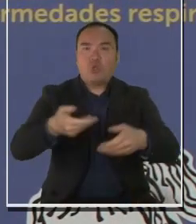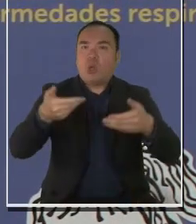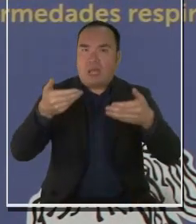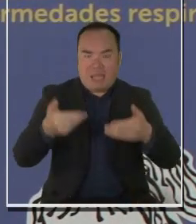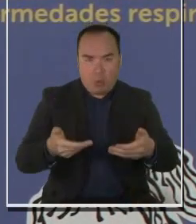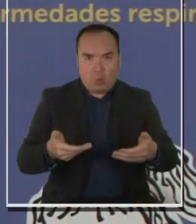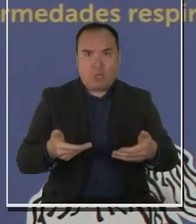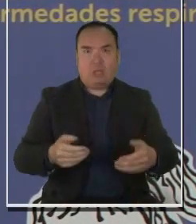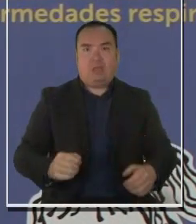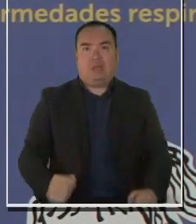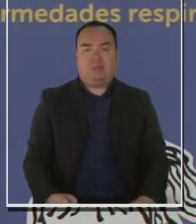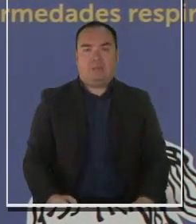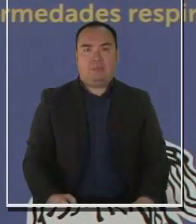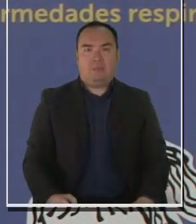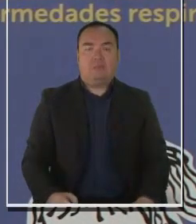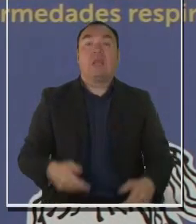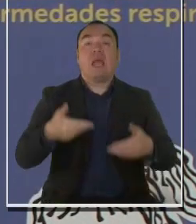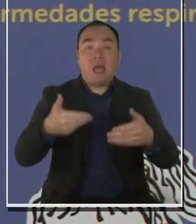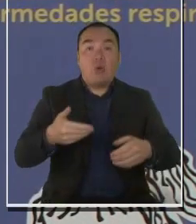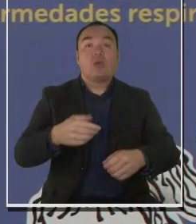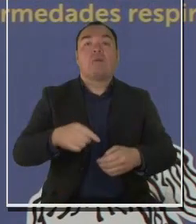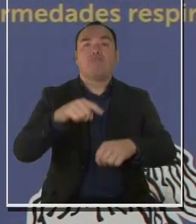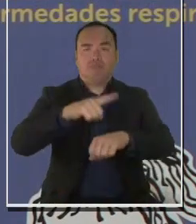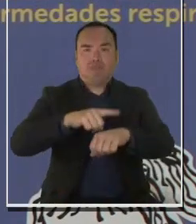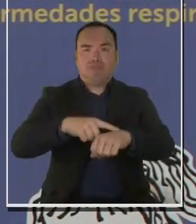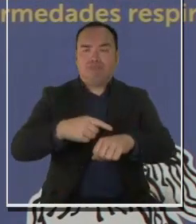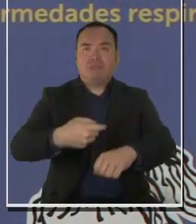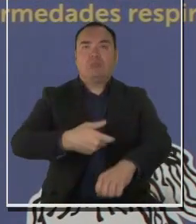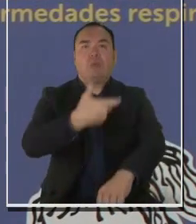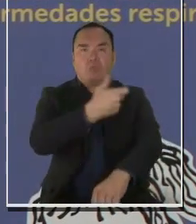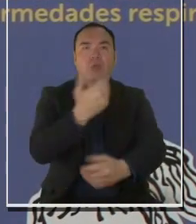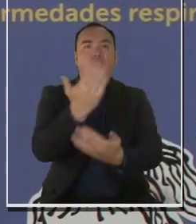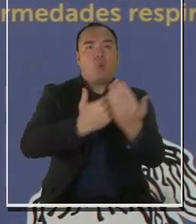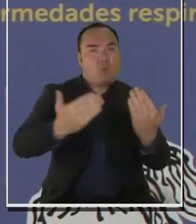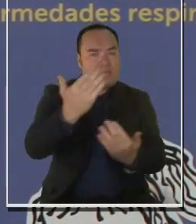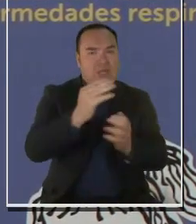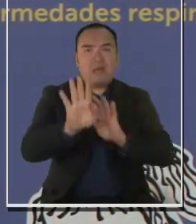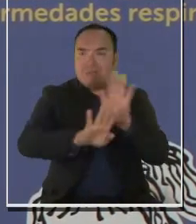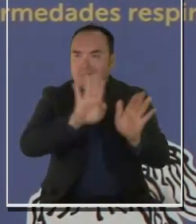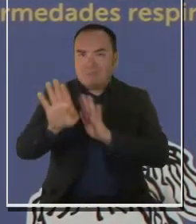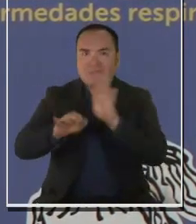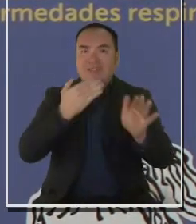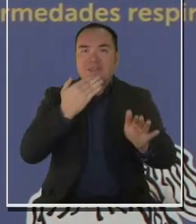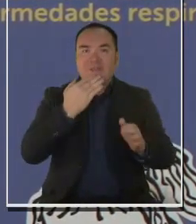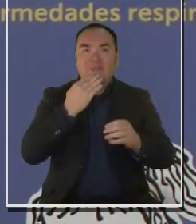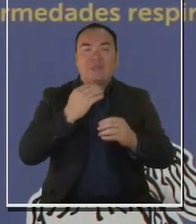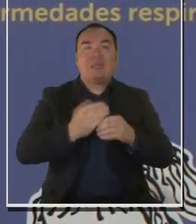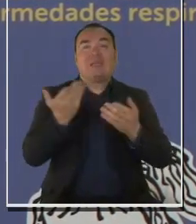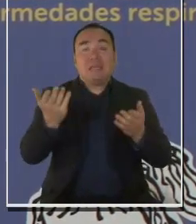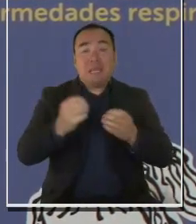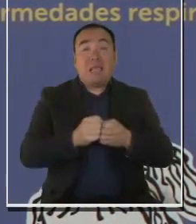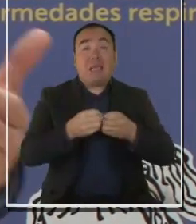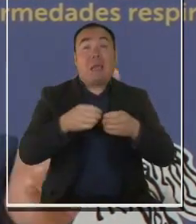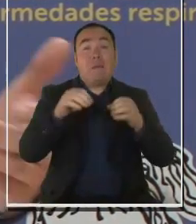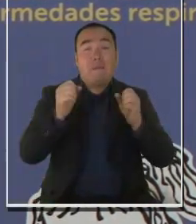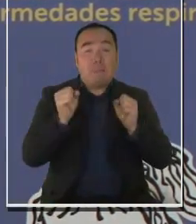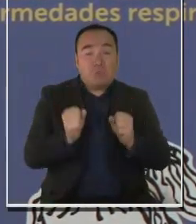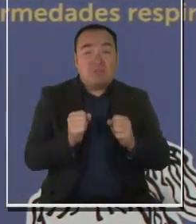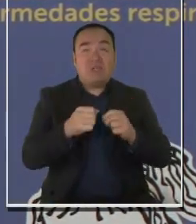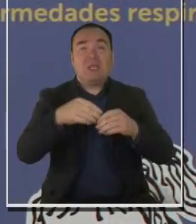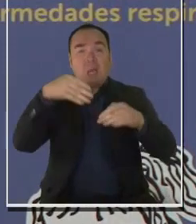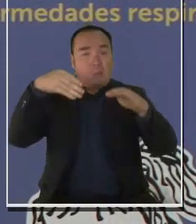vacunarse. Es ahora el momento de protegernos para reducir el riesgo de hospitalizarse gravemente o de enfermar y requerir una